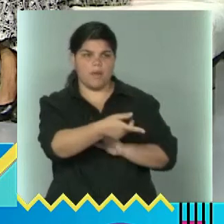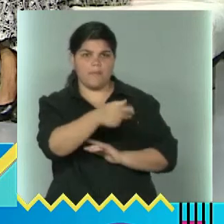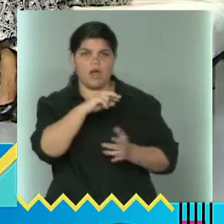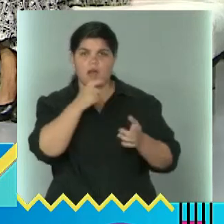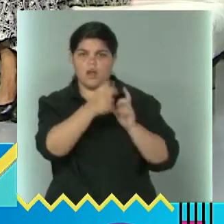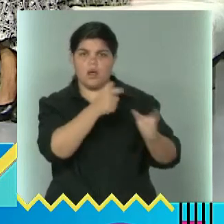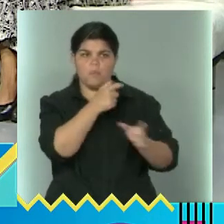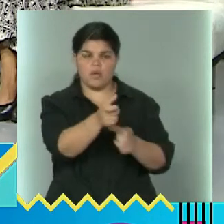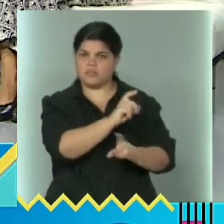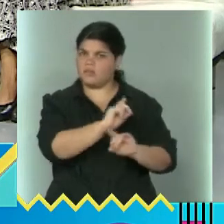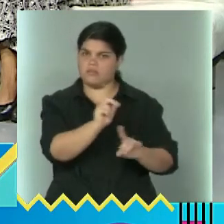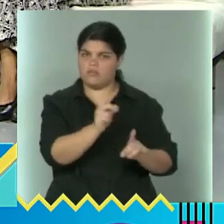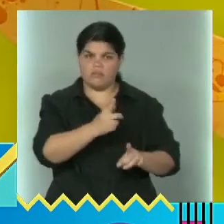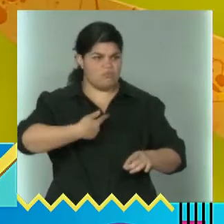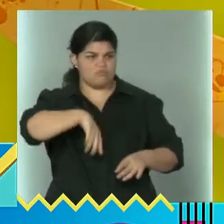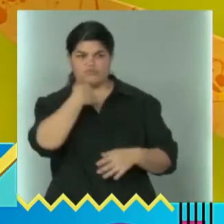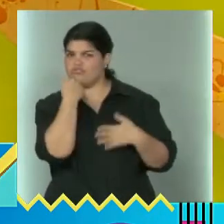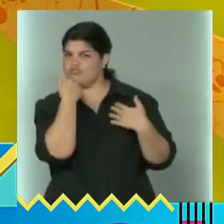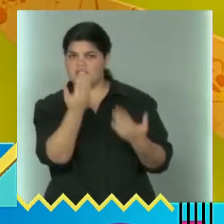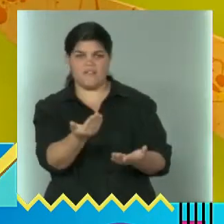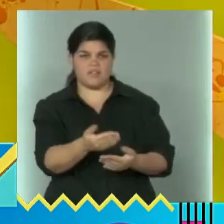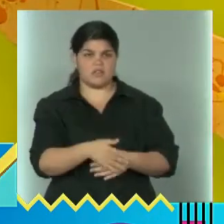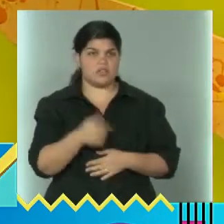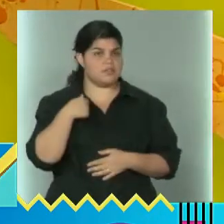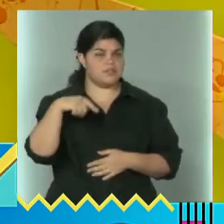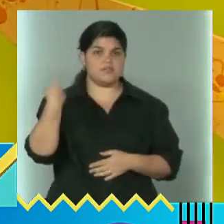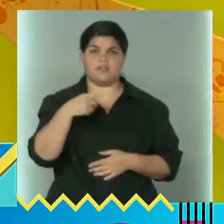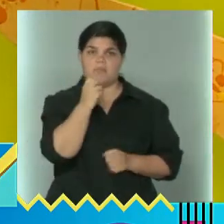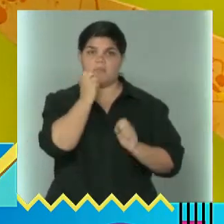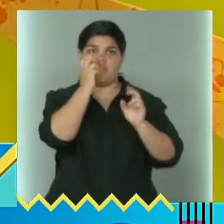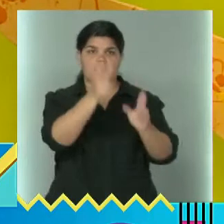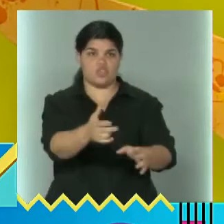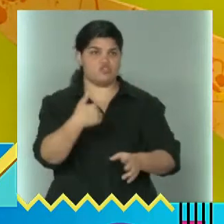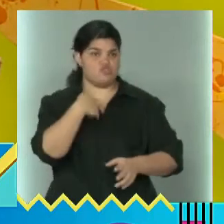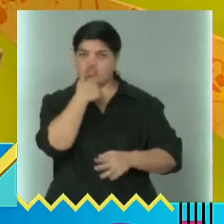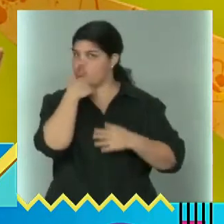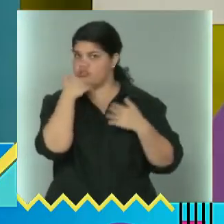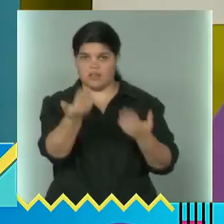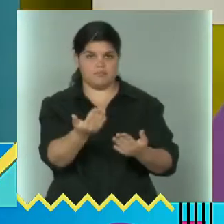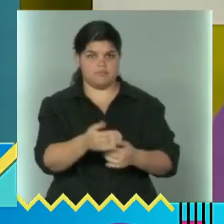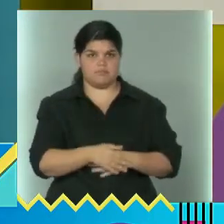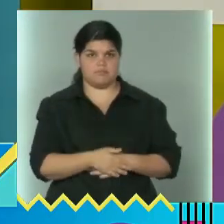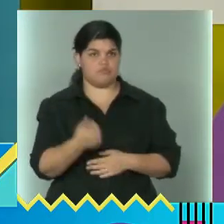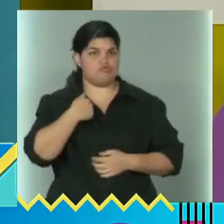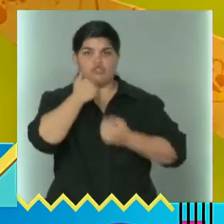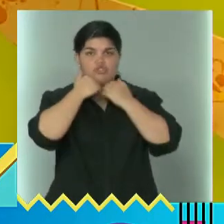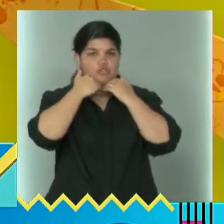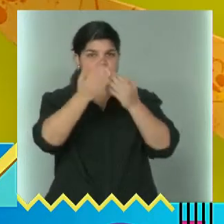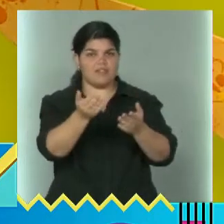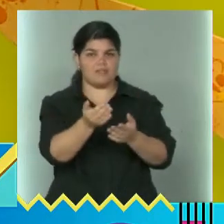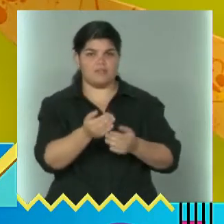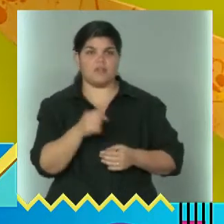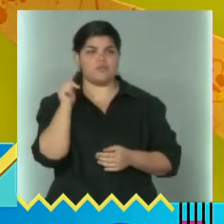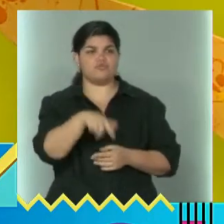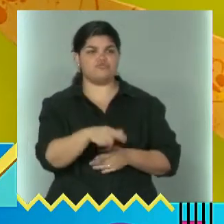verdad, porque no sabemos nada nosotros. Yo siempre les digo a mis clientes en la primera sesión, yo no sé nada, no sé absolutamente nada. Lo único que